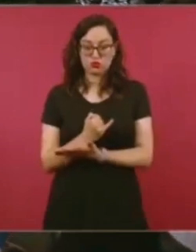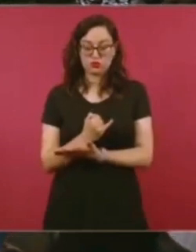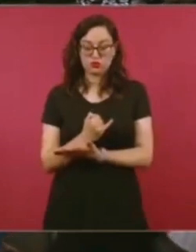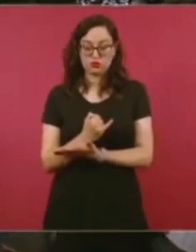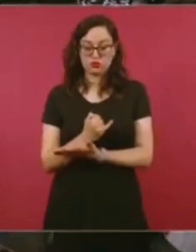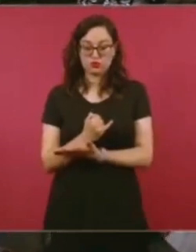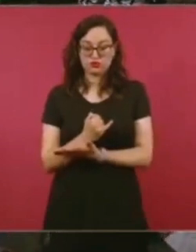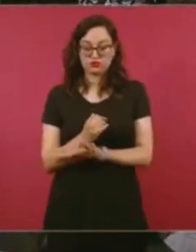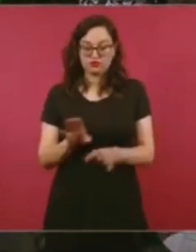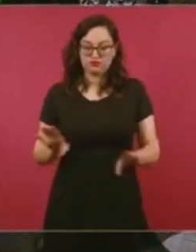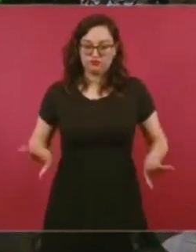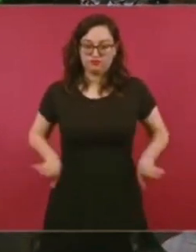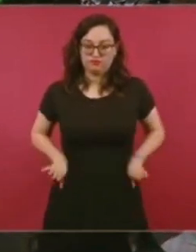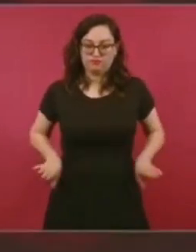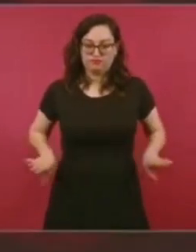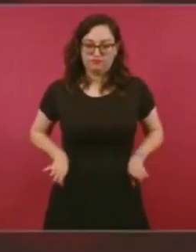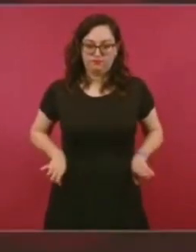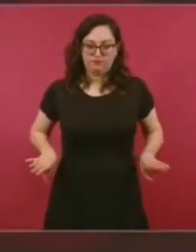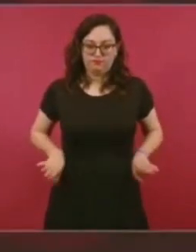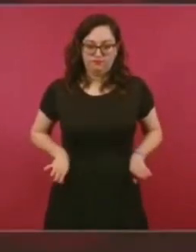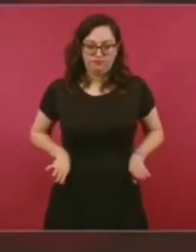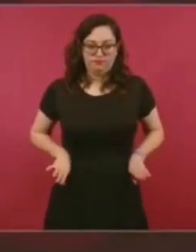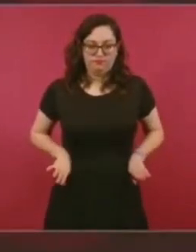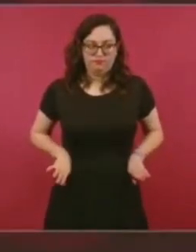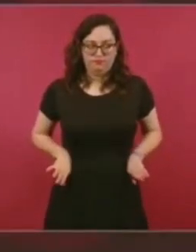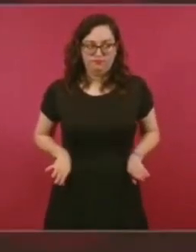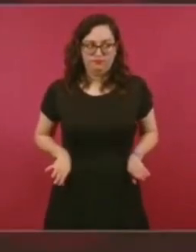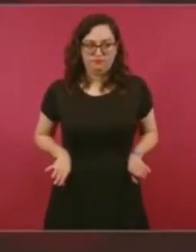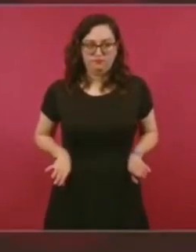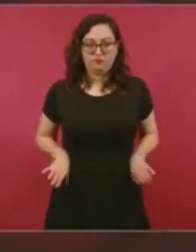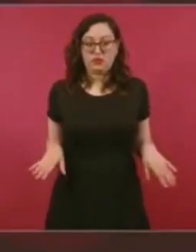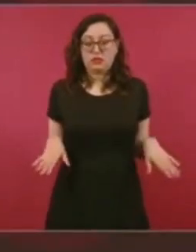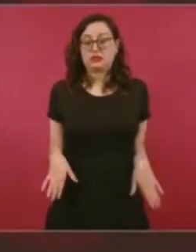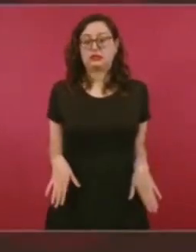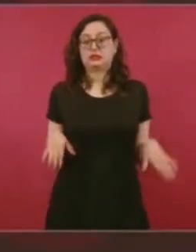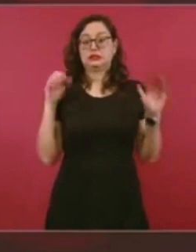el actuar en el